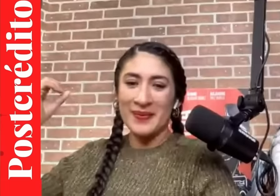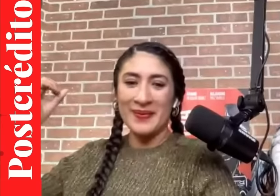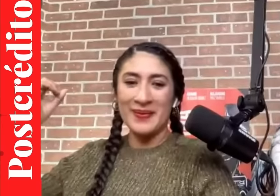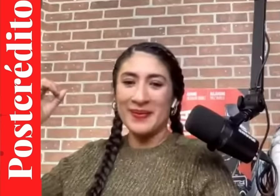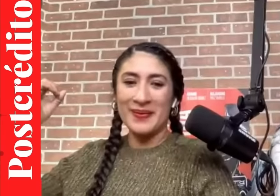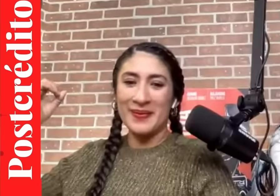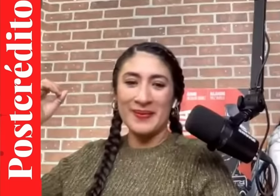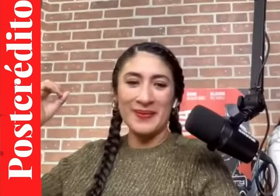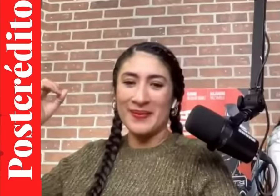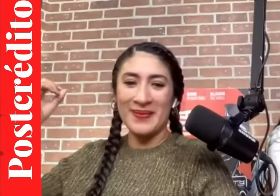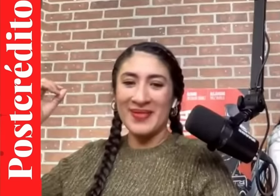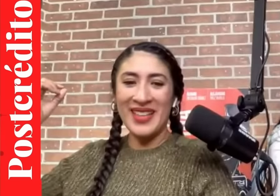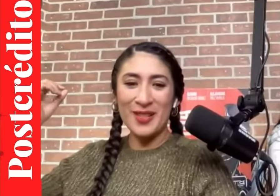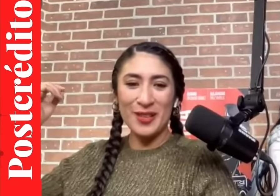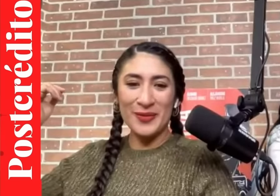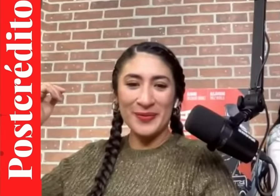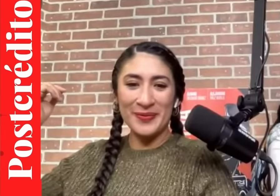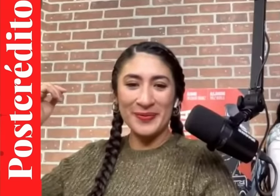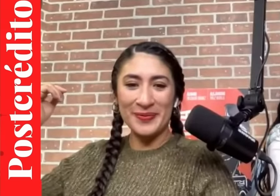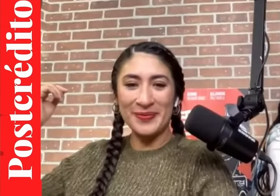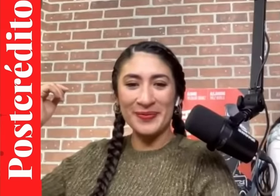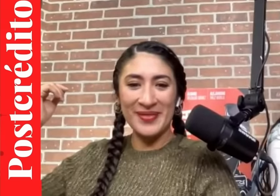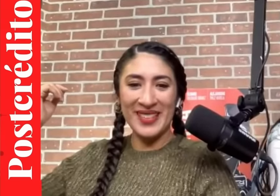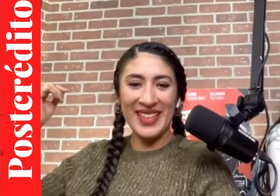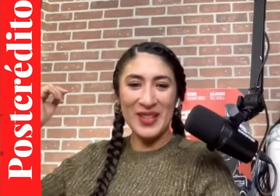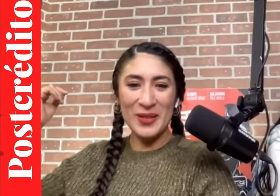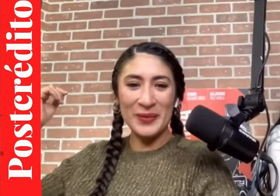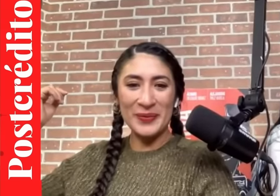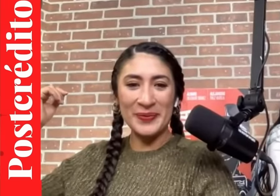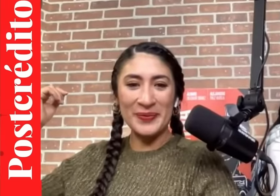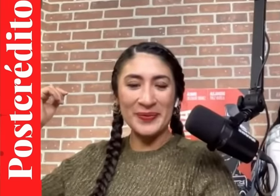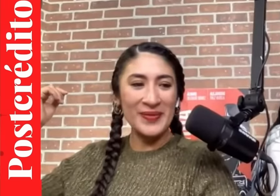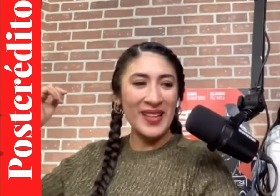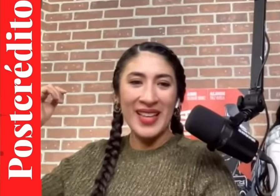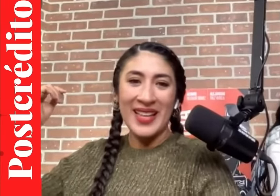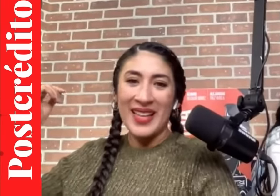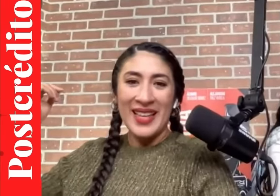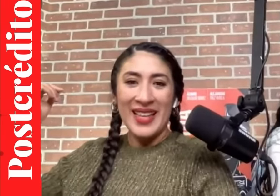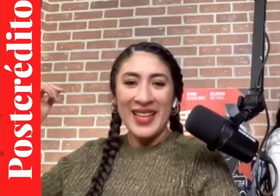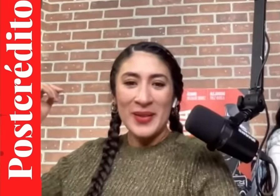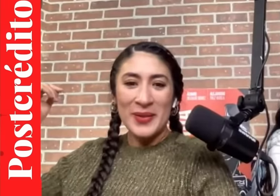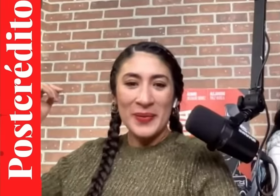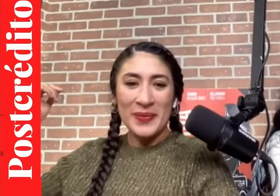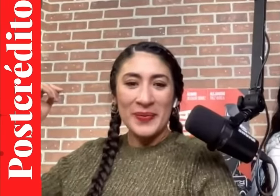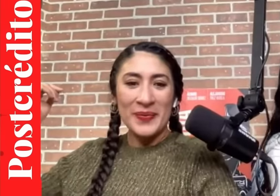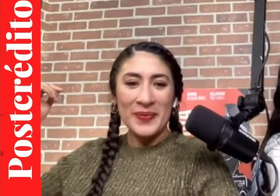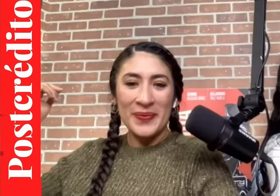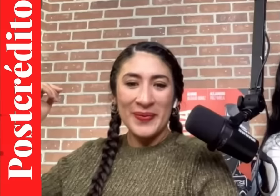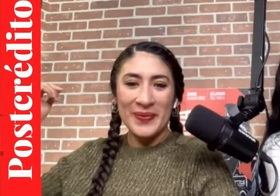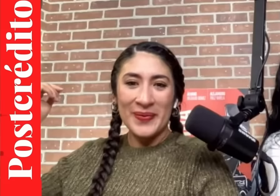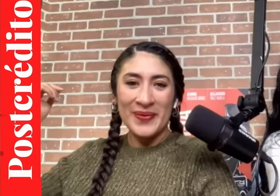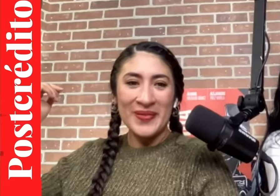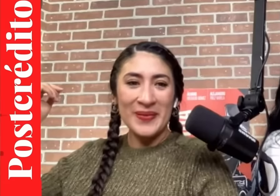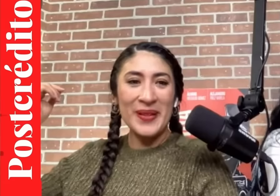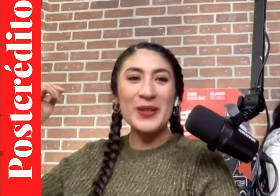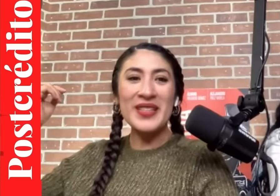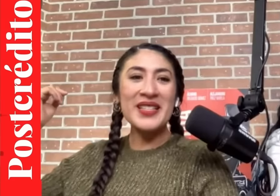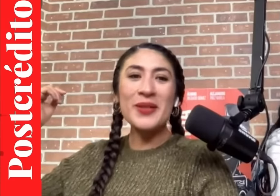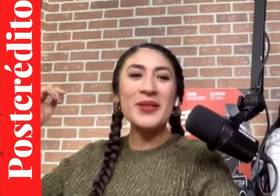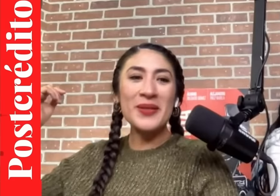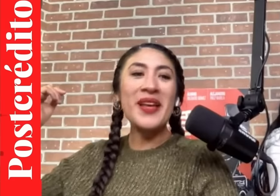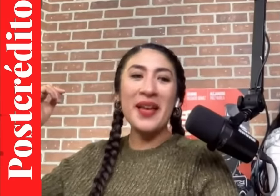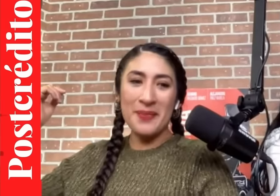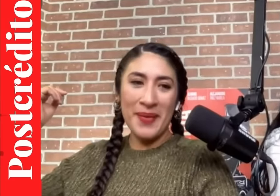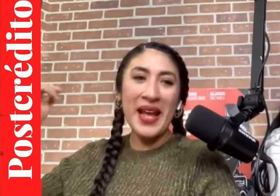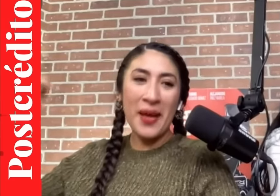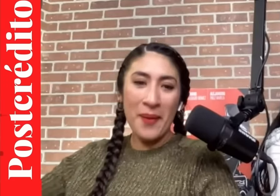a preguntar qué oso sí sí sí sí qué Pero